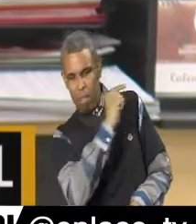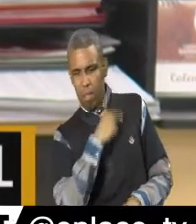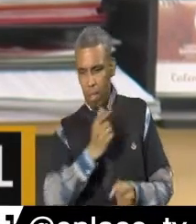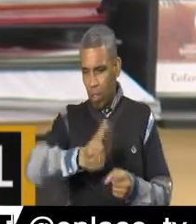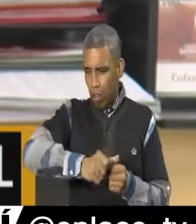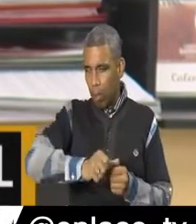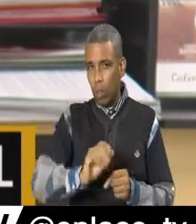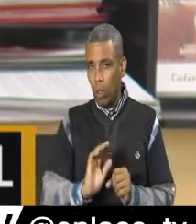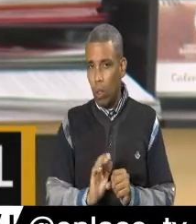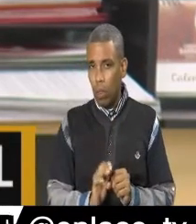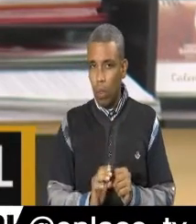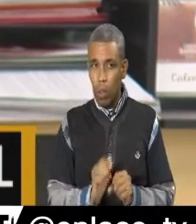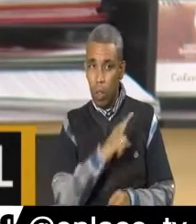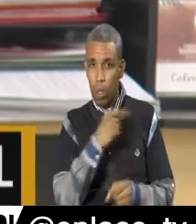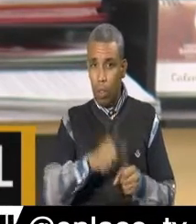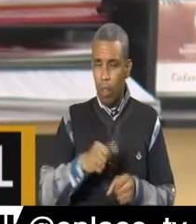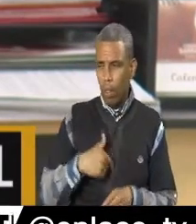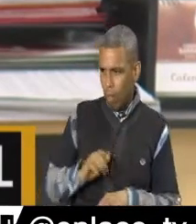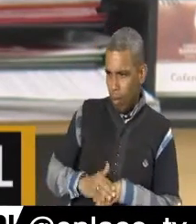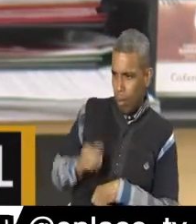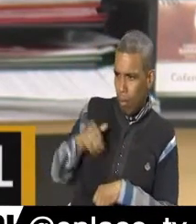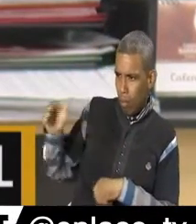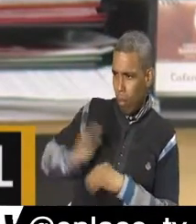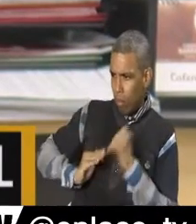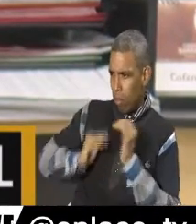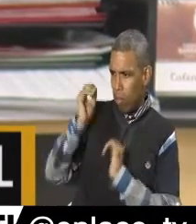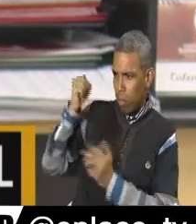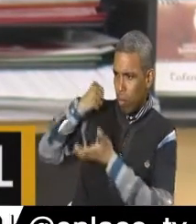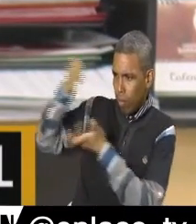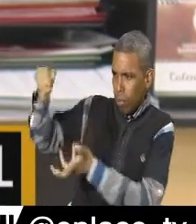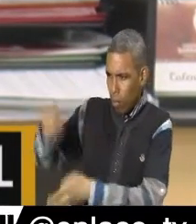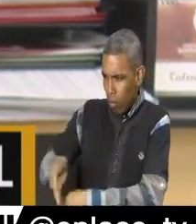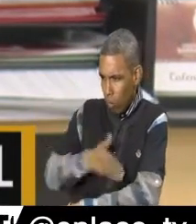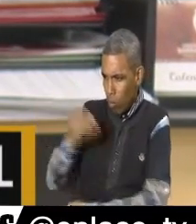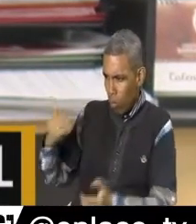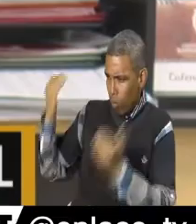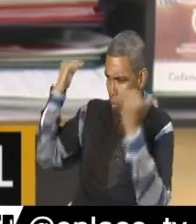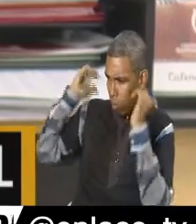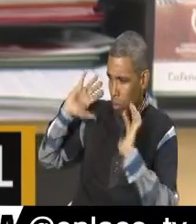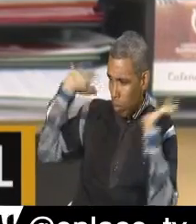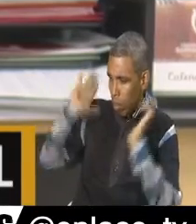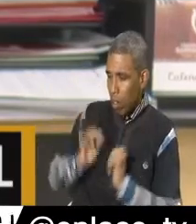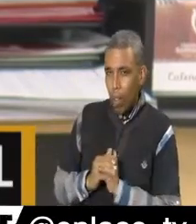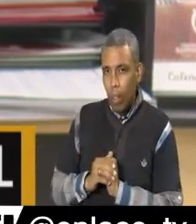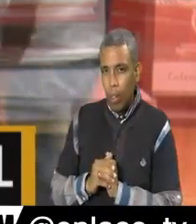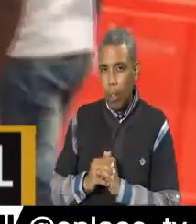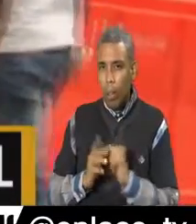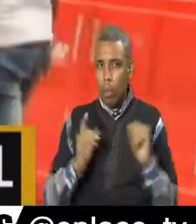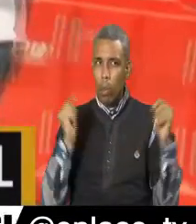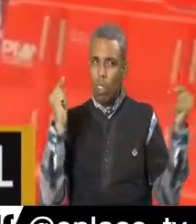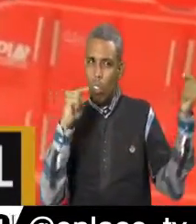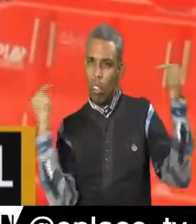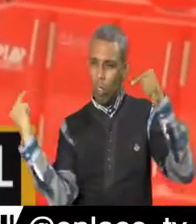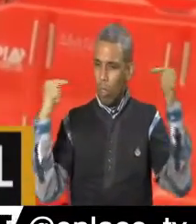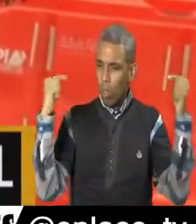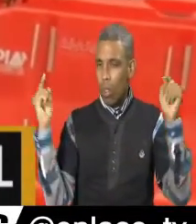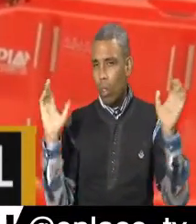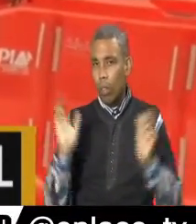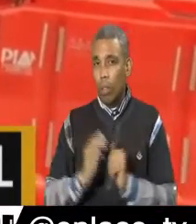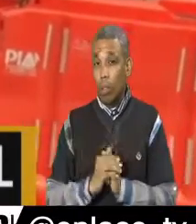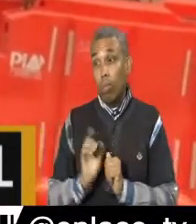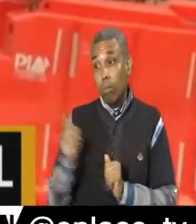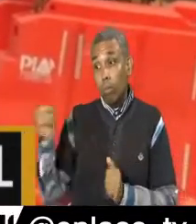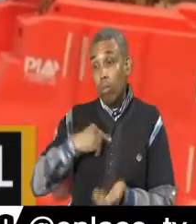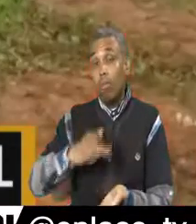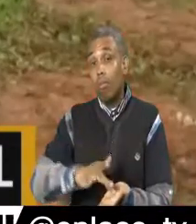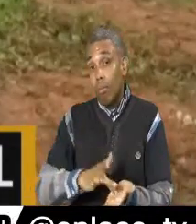los proveedores y a los trabajadores, porque pues ya es de público conocimiento que el problema no es solamente con los proveedores locales,